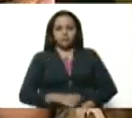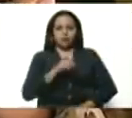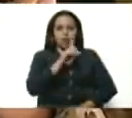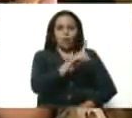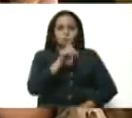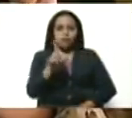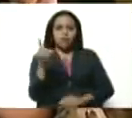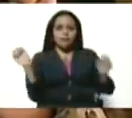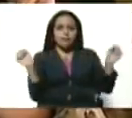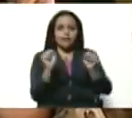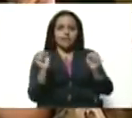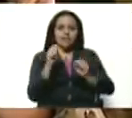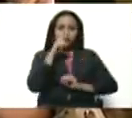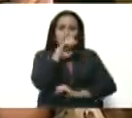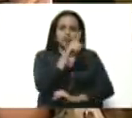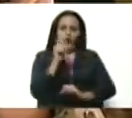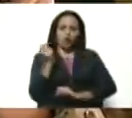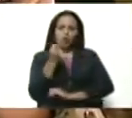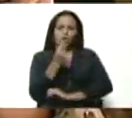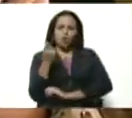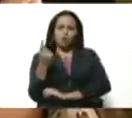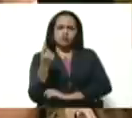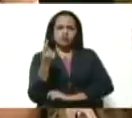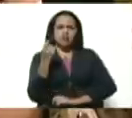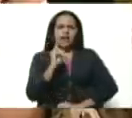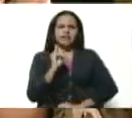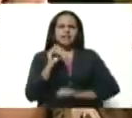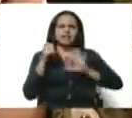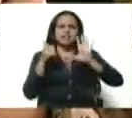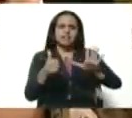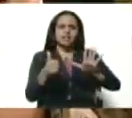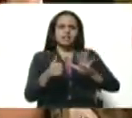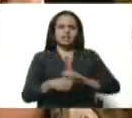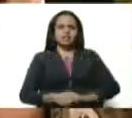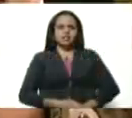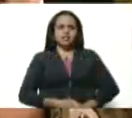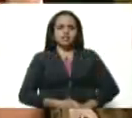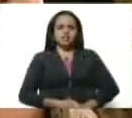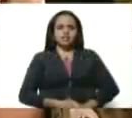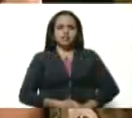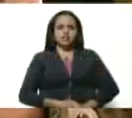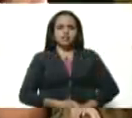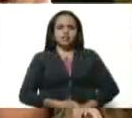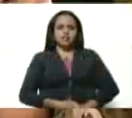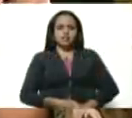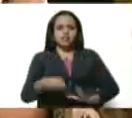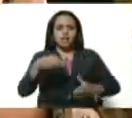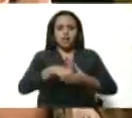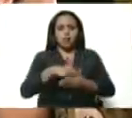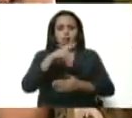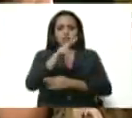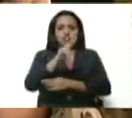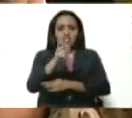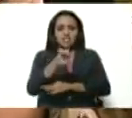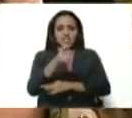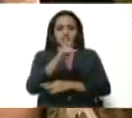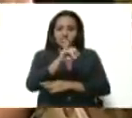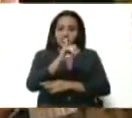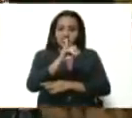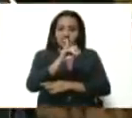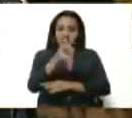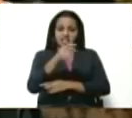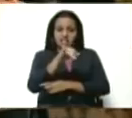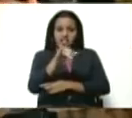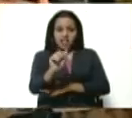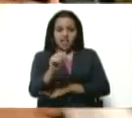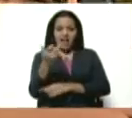estado medida de estos 11 casos de estas dos medidas soy seis son del municipio alberto adriani del vigía vinculados a casos de